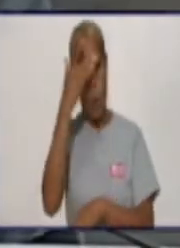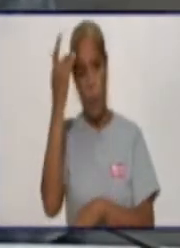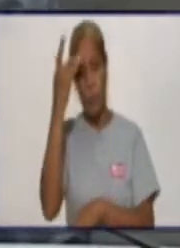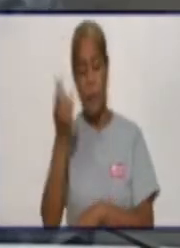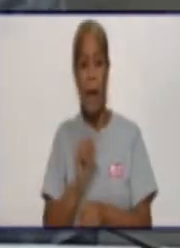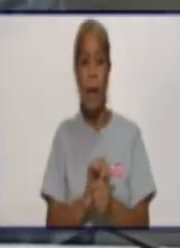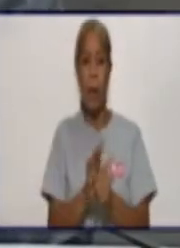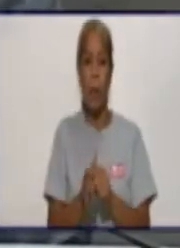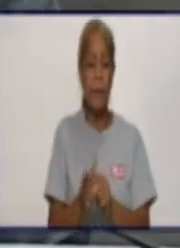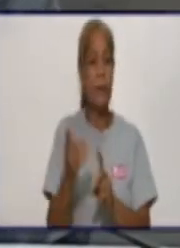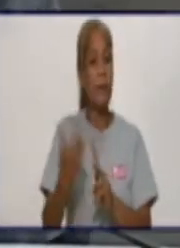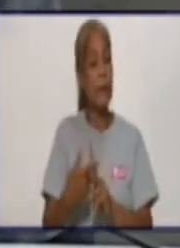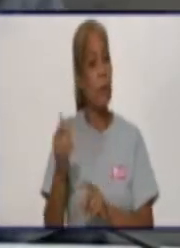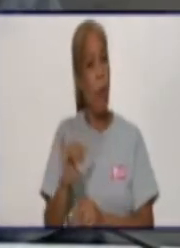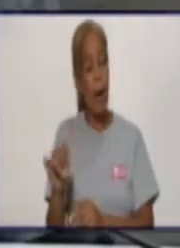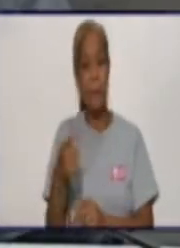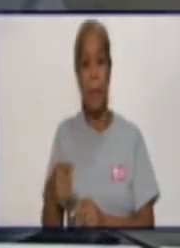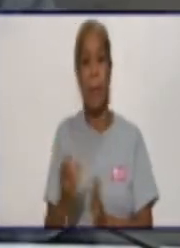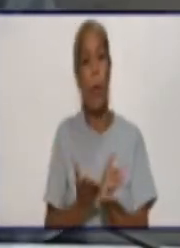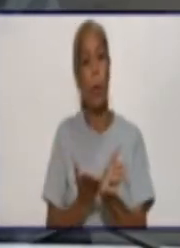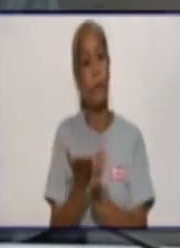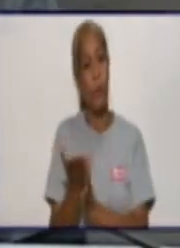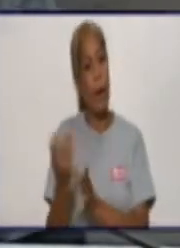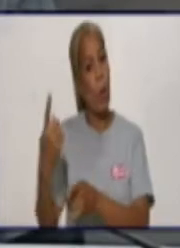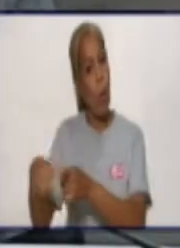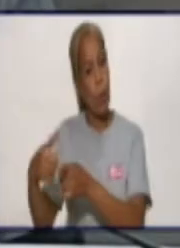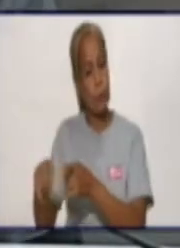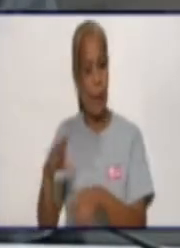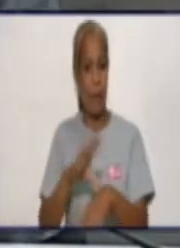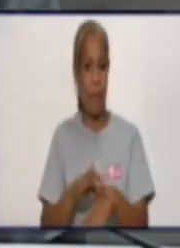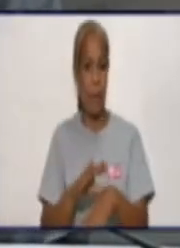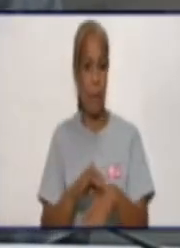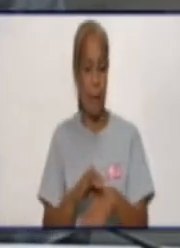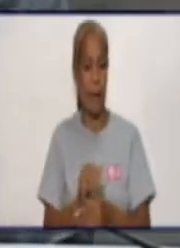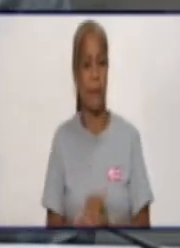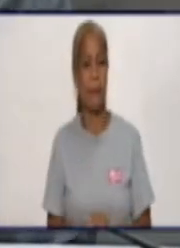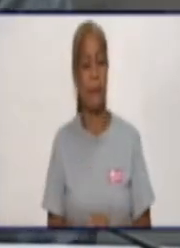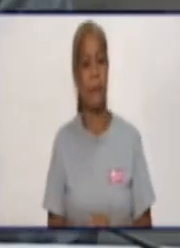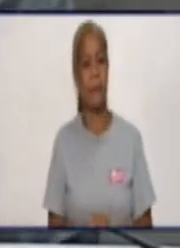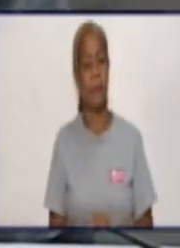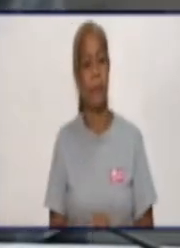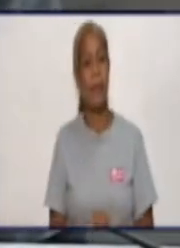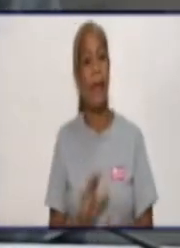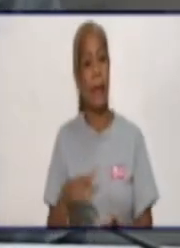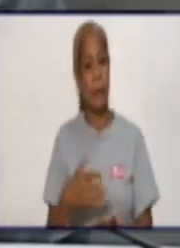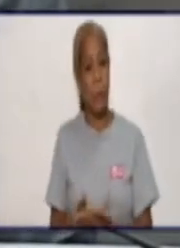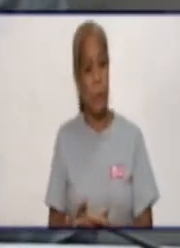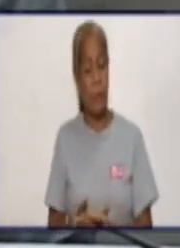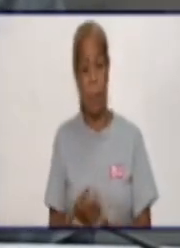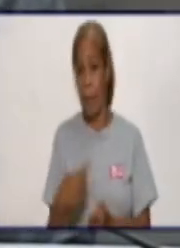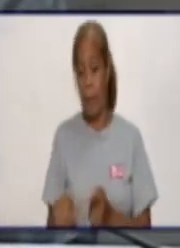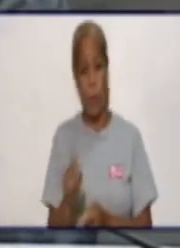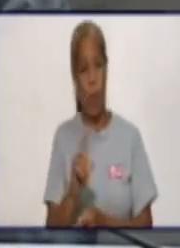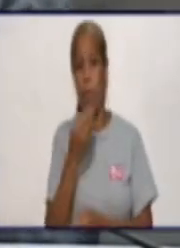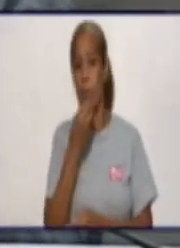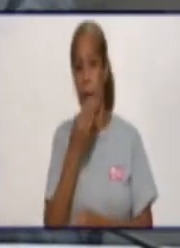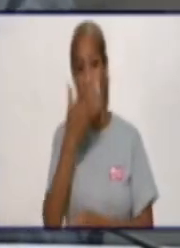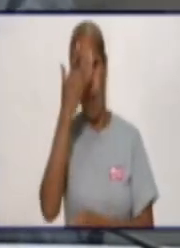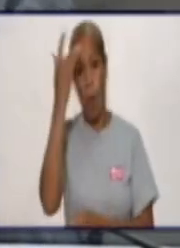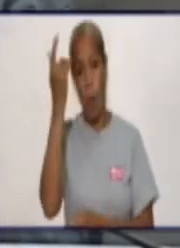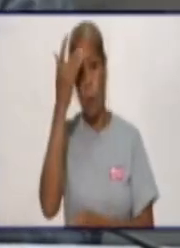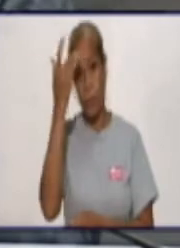mosquito y yo creo que nuestro pueblo está entrenado y nuestras estructuras de dirección para estas cosas pero no descuidar este tema con el